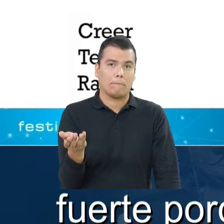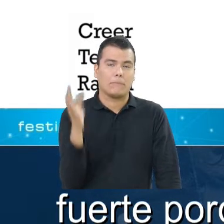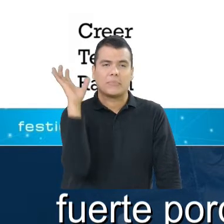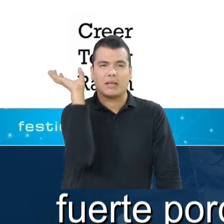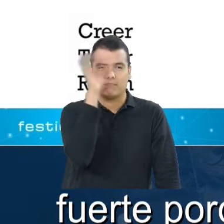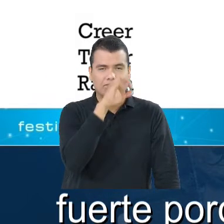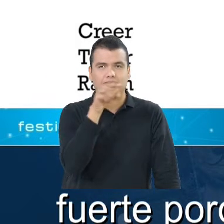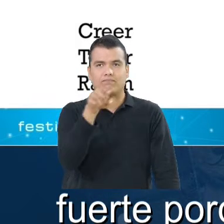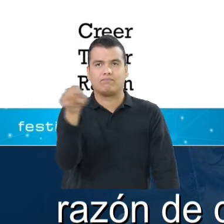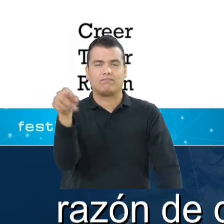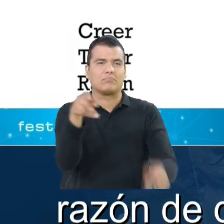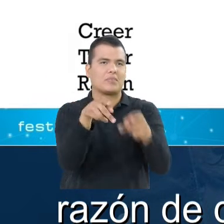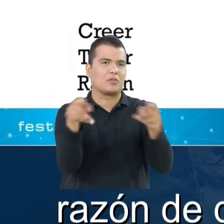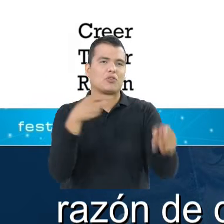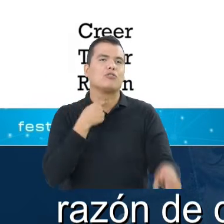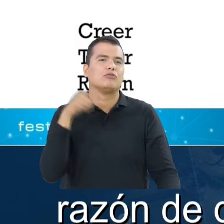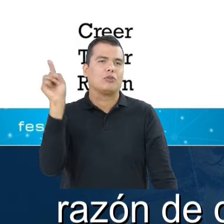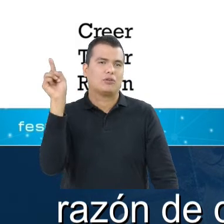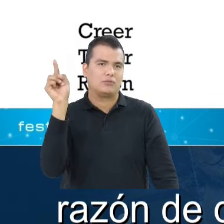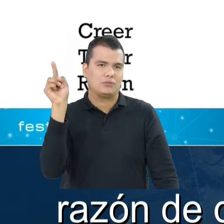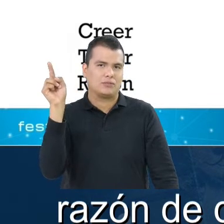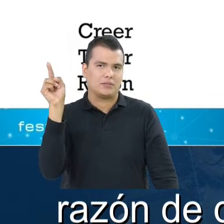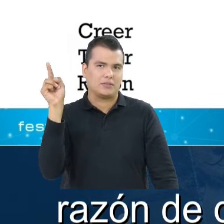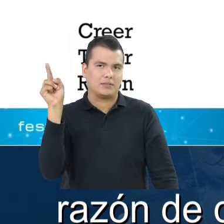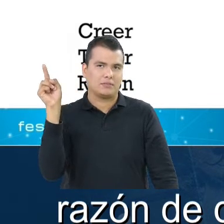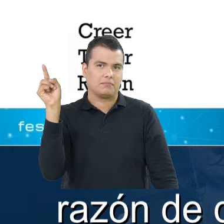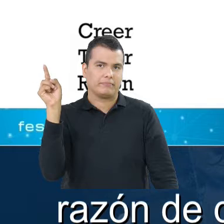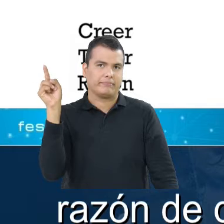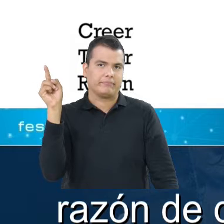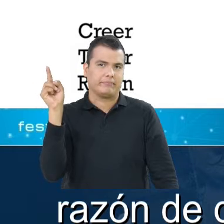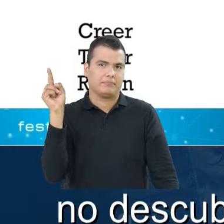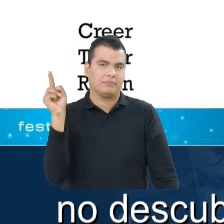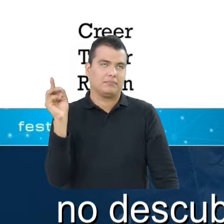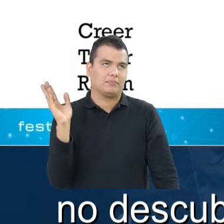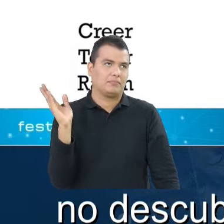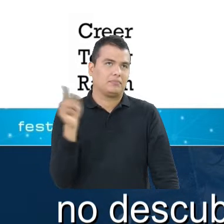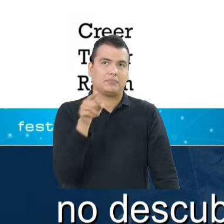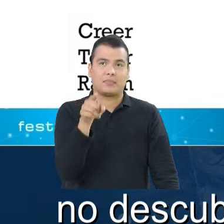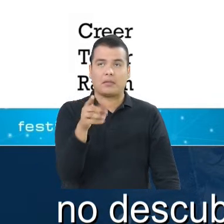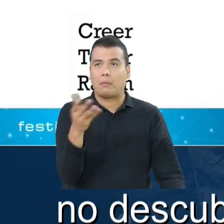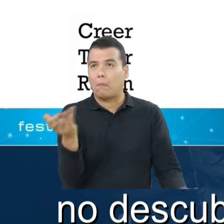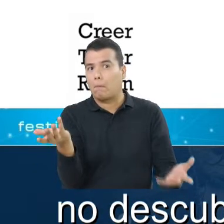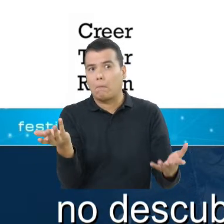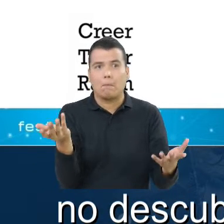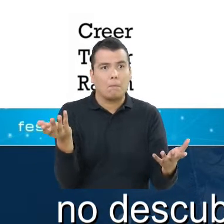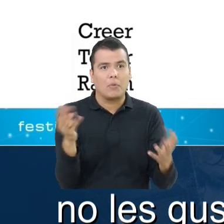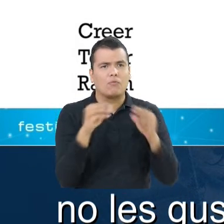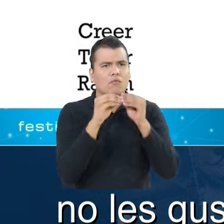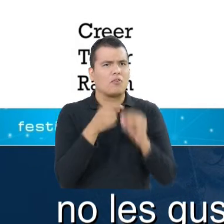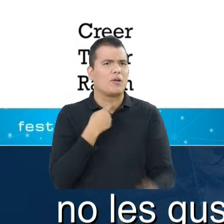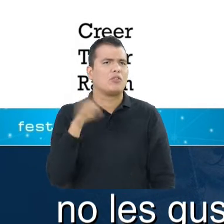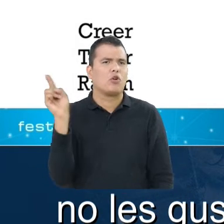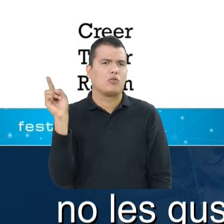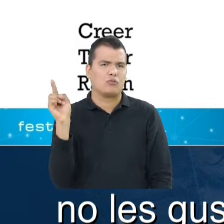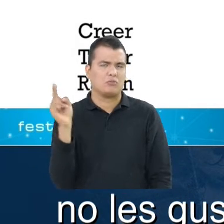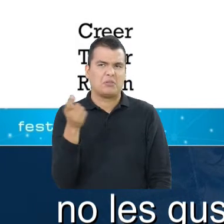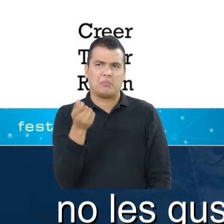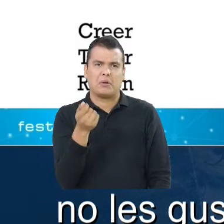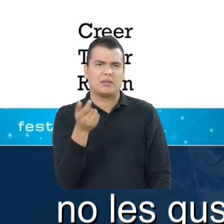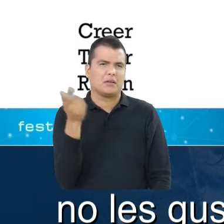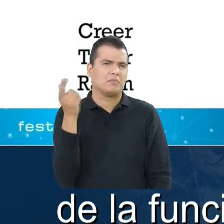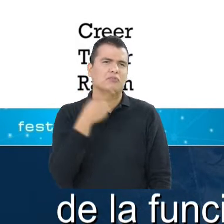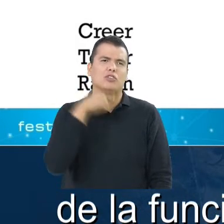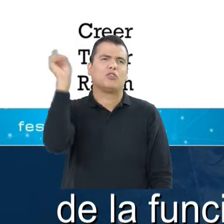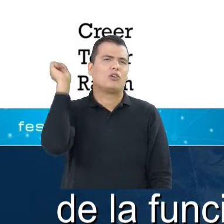que a las otras personas no les gustaba aquel producto. No les gustaba la funcionalidad, no les gustaba el modelo, no les gustaba el precio, no les gustaba